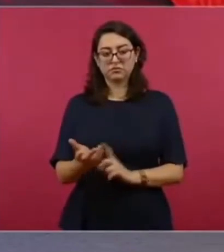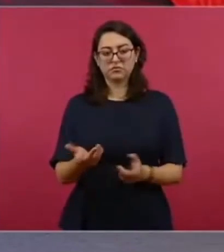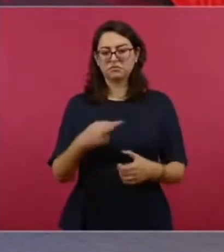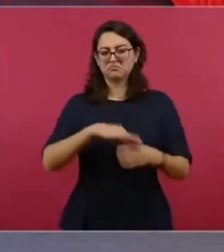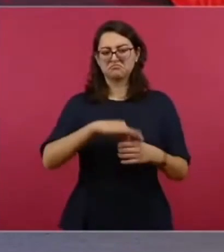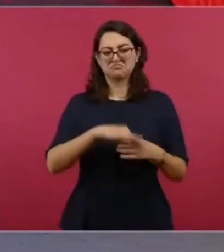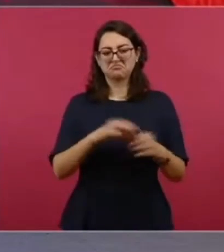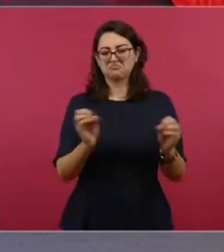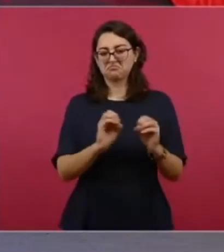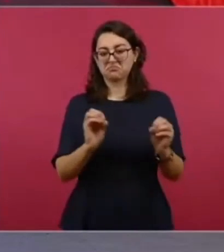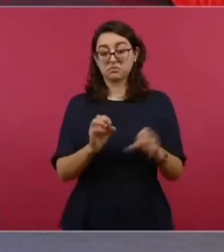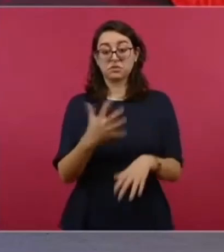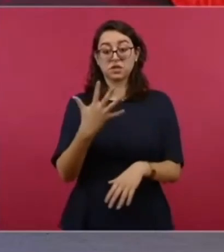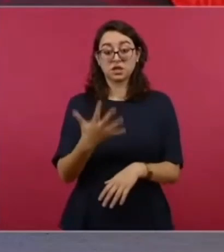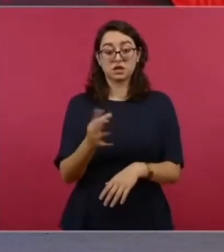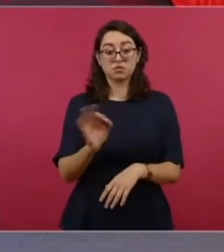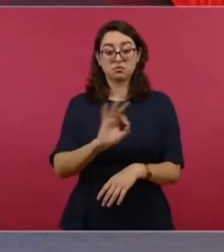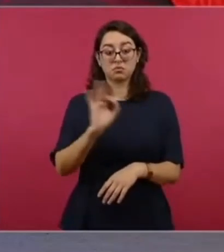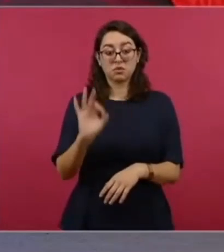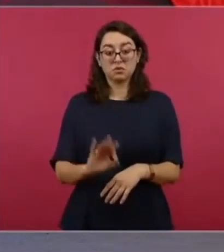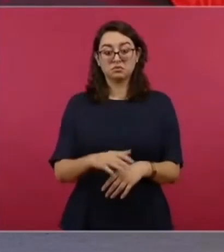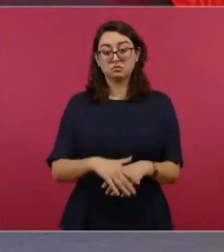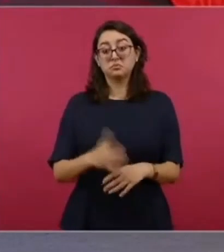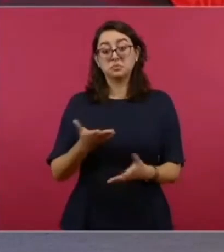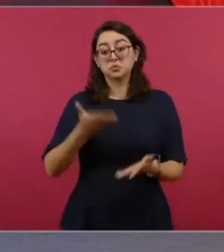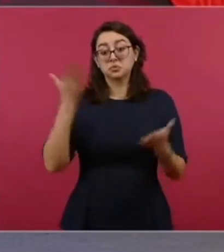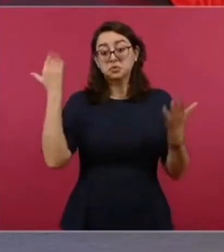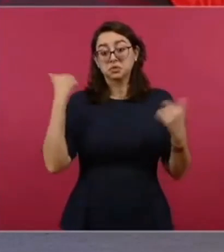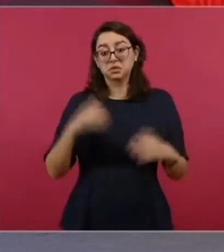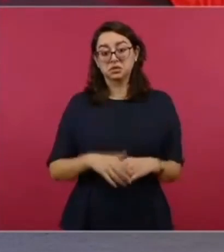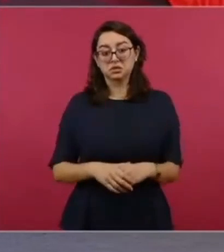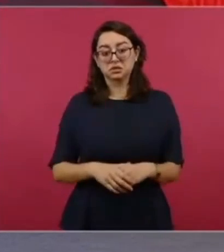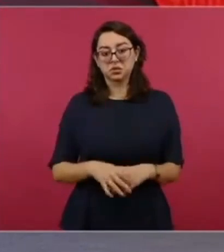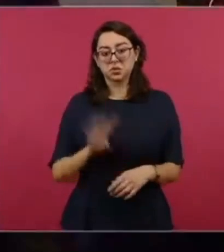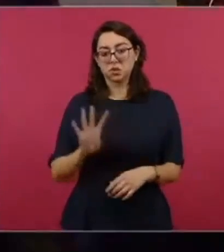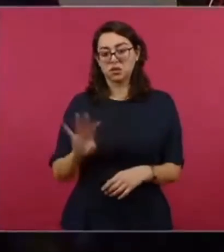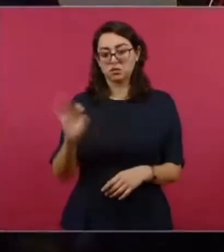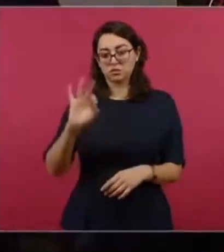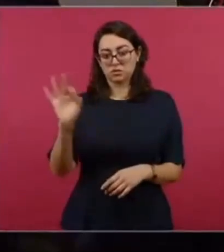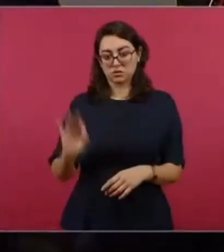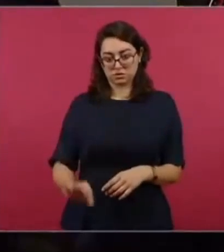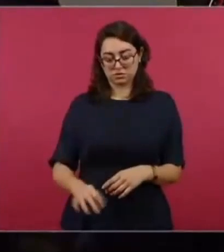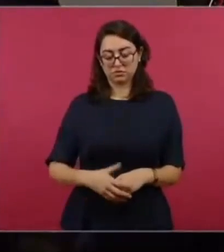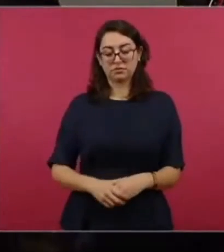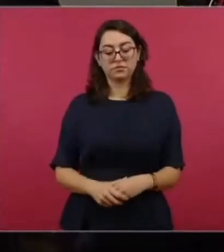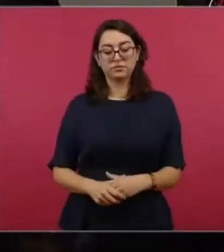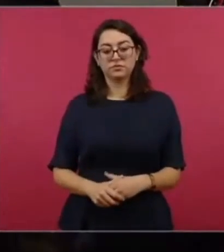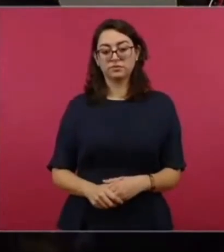ninguno 5, no sabe, no respondió 4.